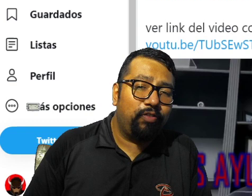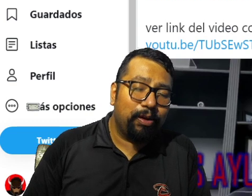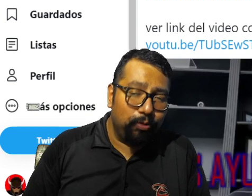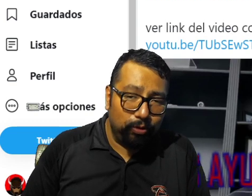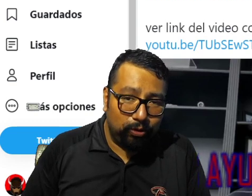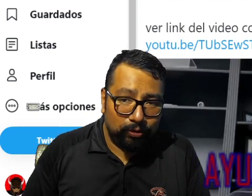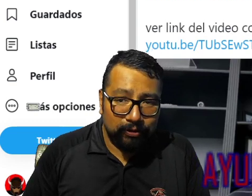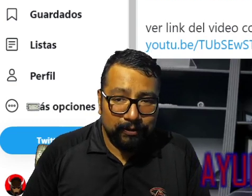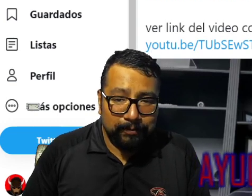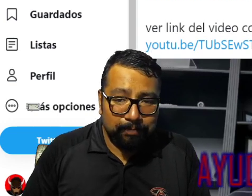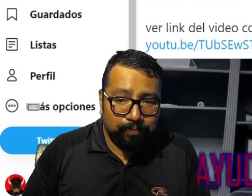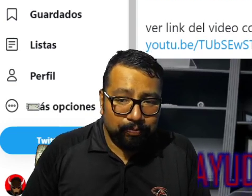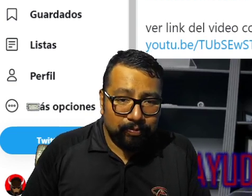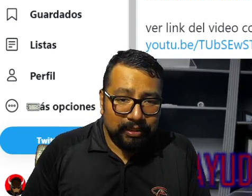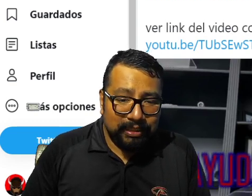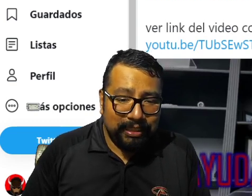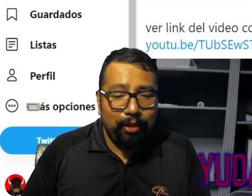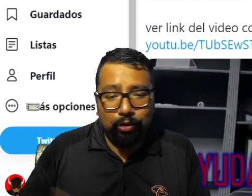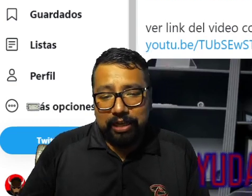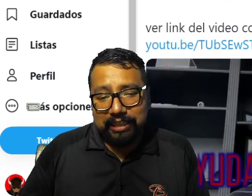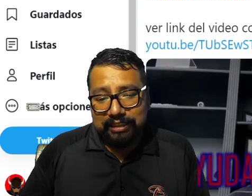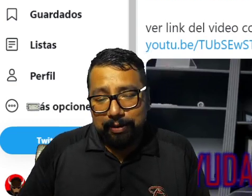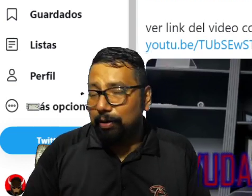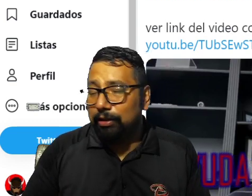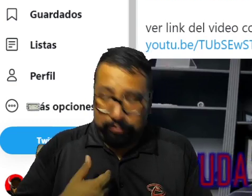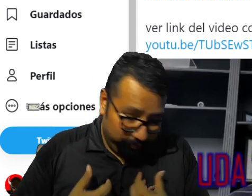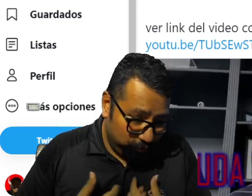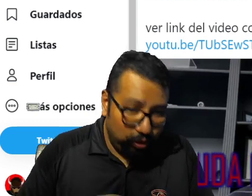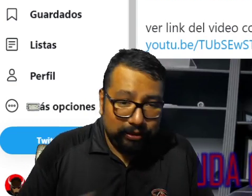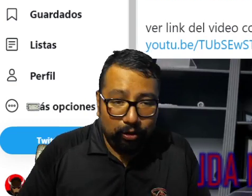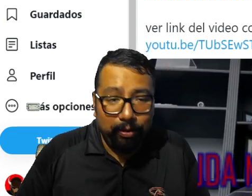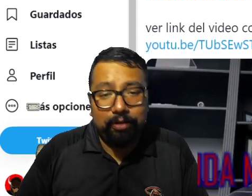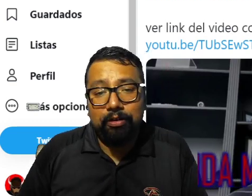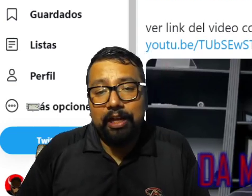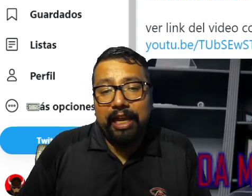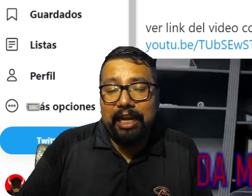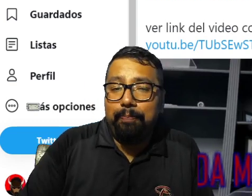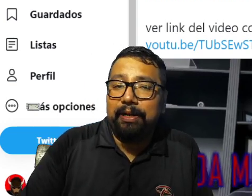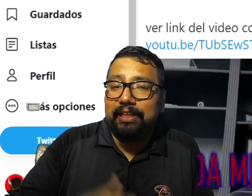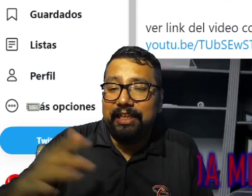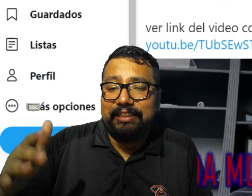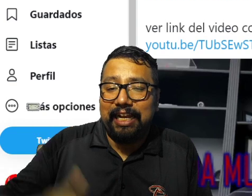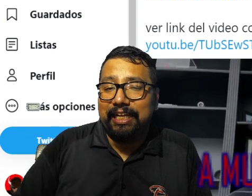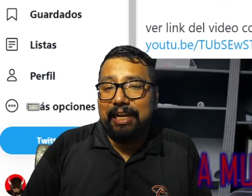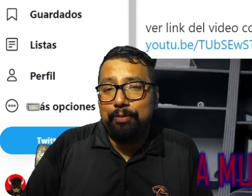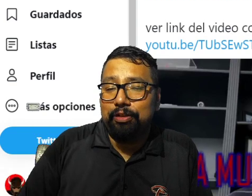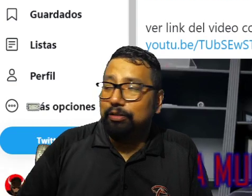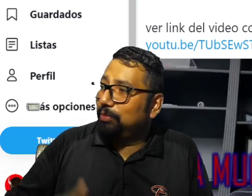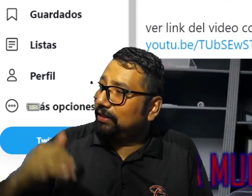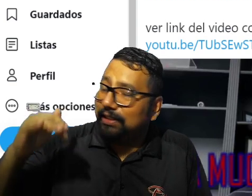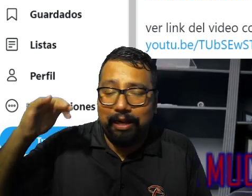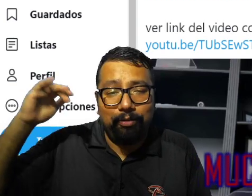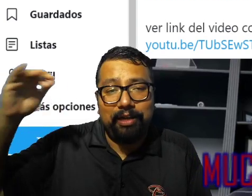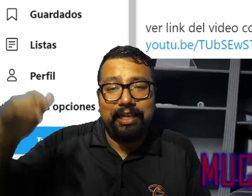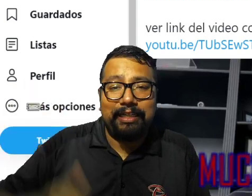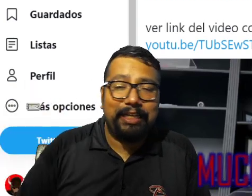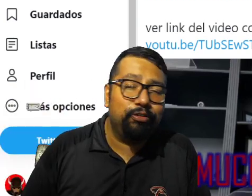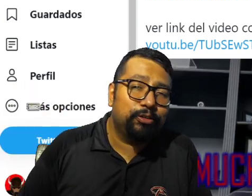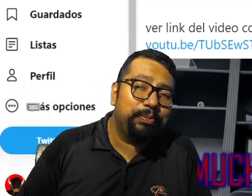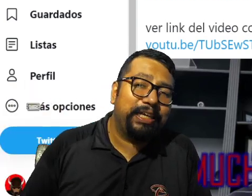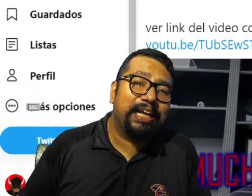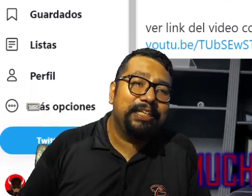diciendo facundo dado que ya sabe bueno yo así lo veo él pertenece al gremio de los mexicanos